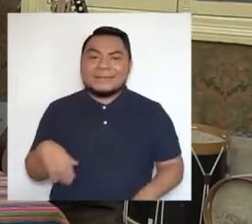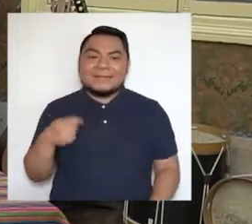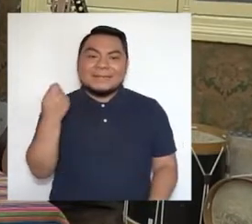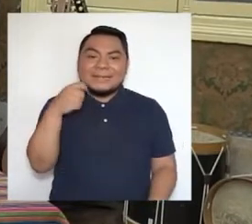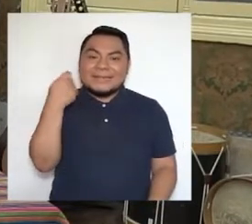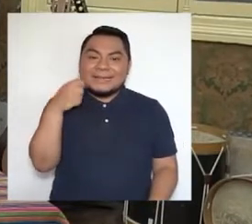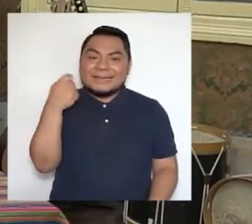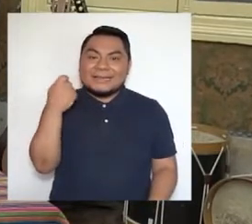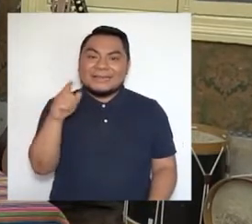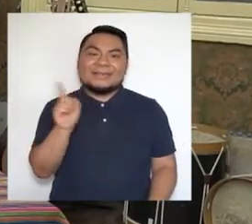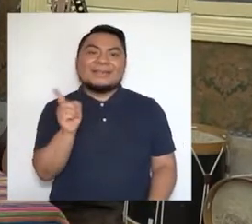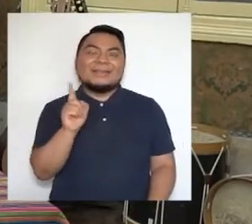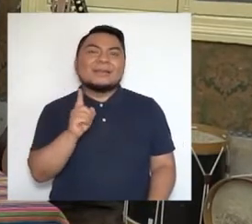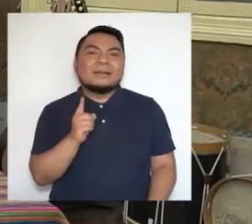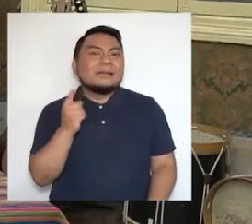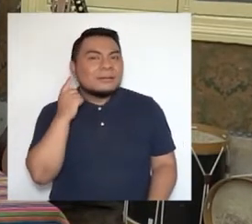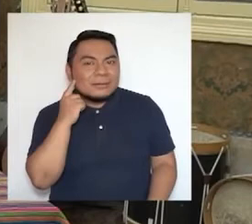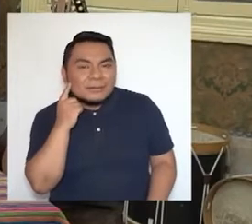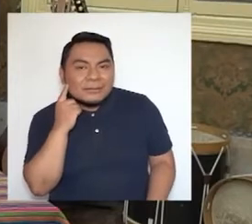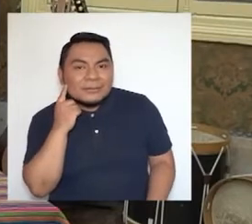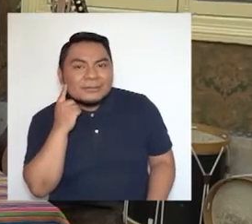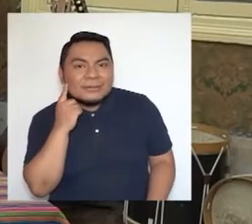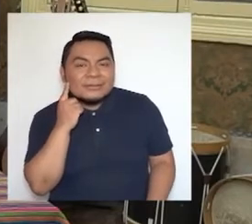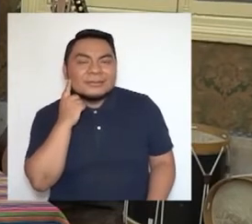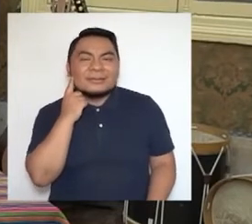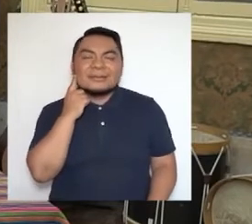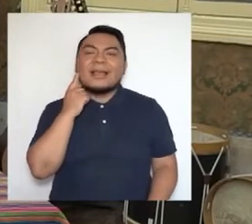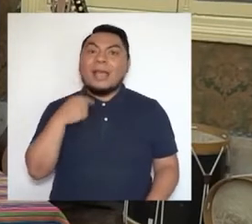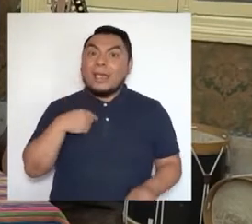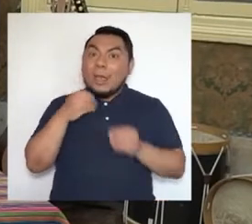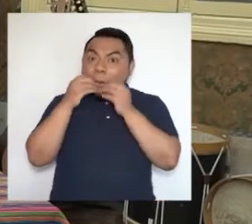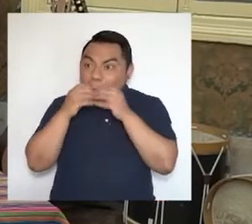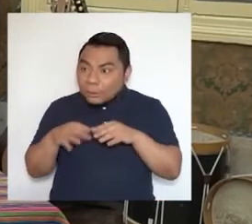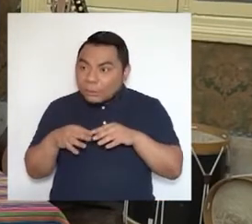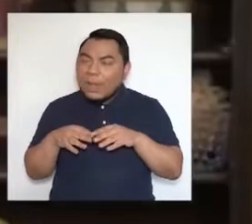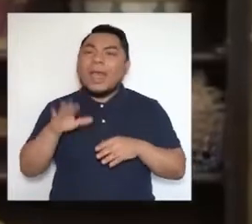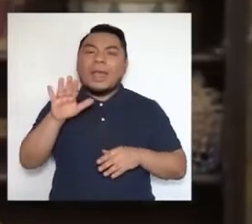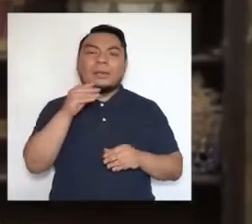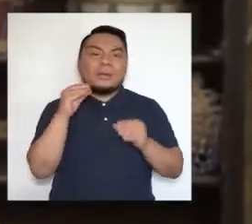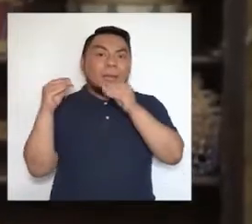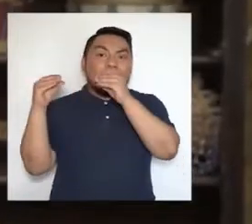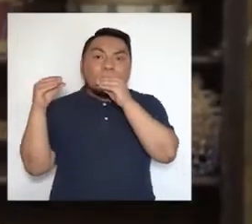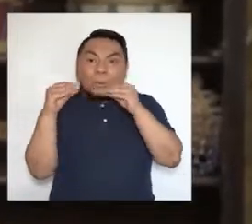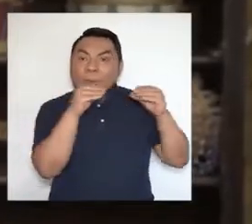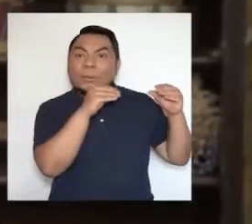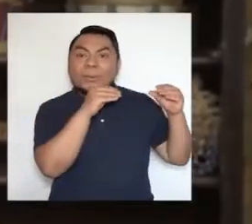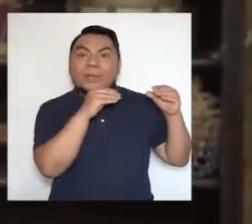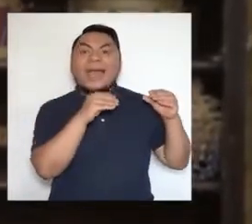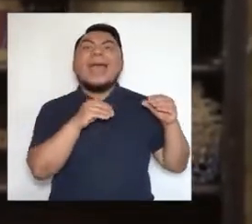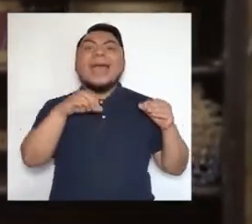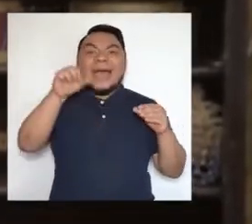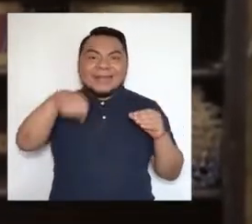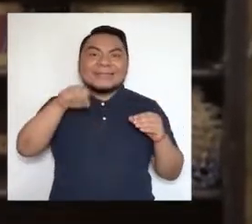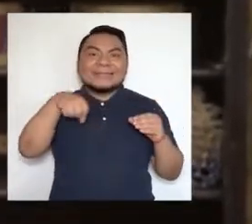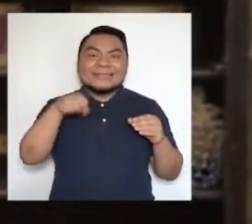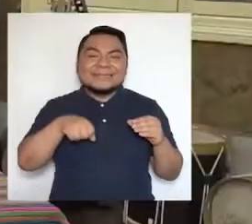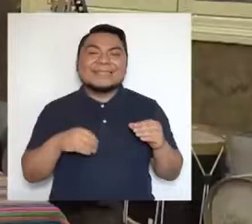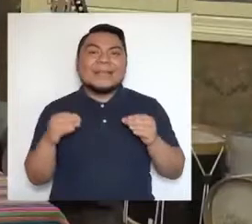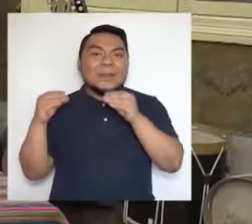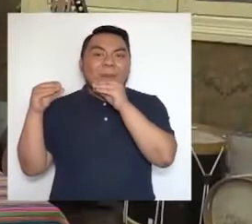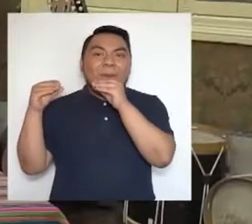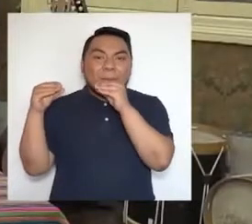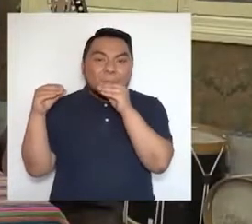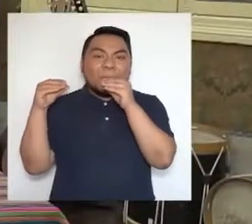No, tampoco suenan. ¿Qué tengo que soplar? A ver. ¡Oye, sí!